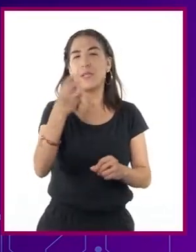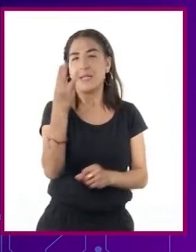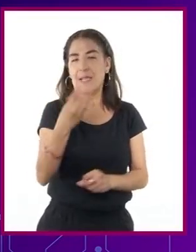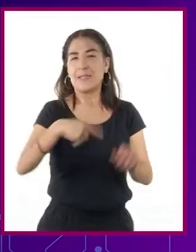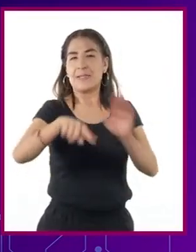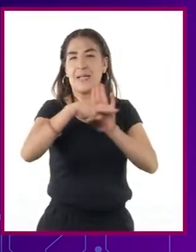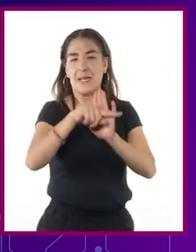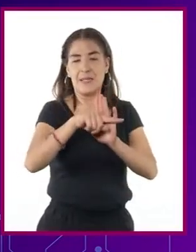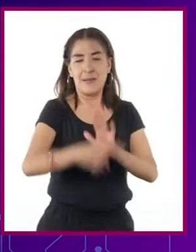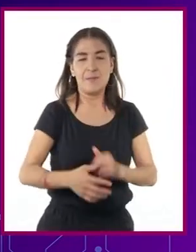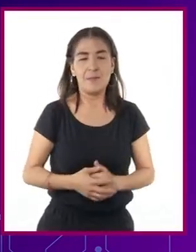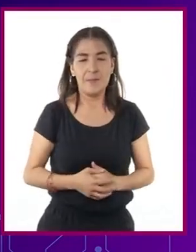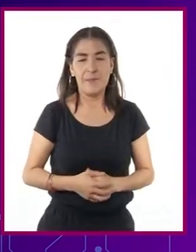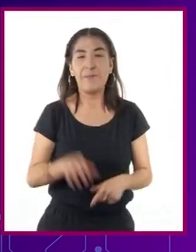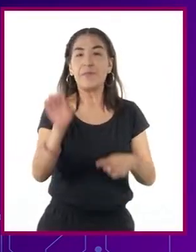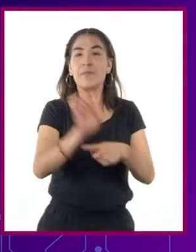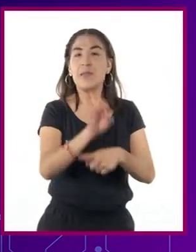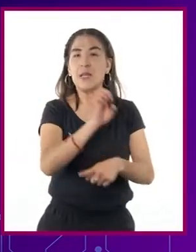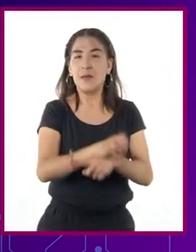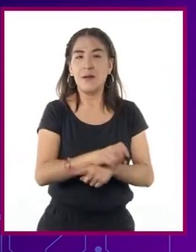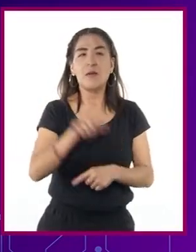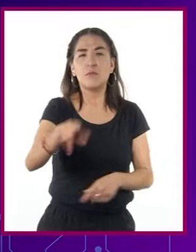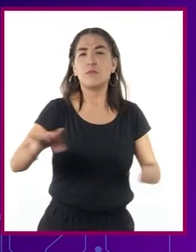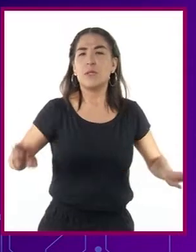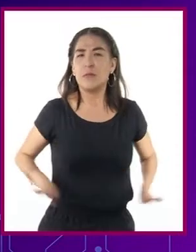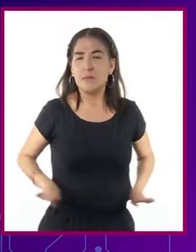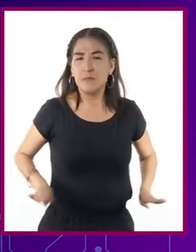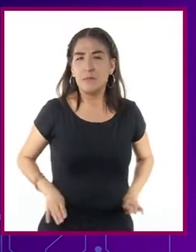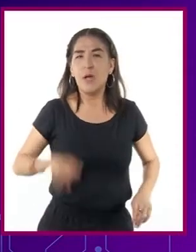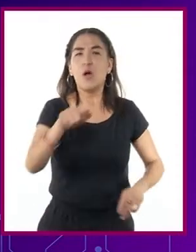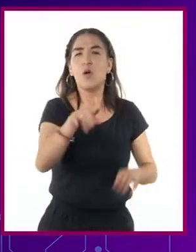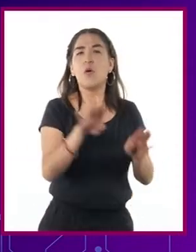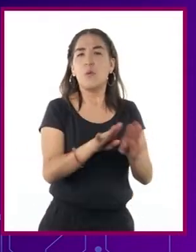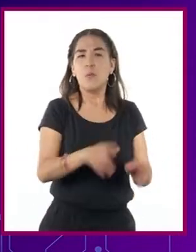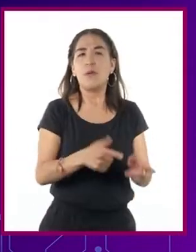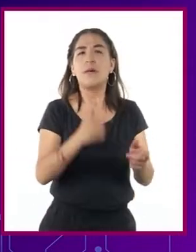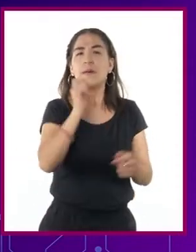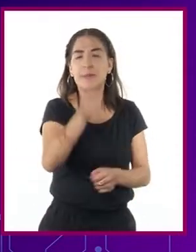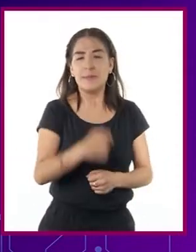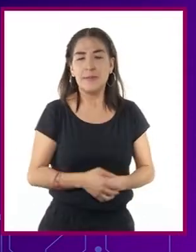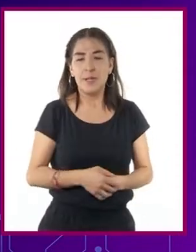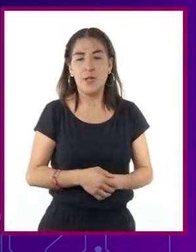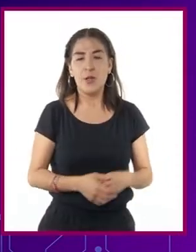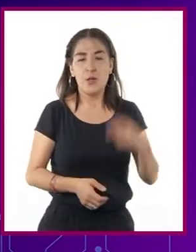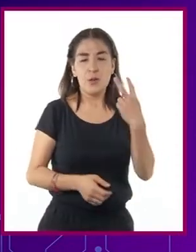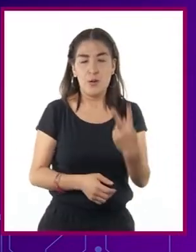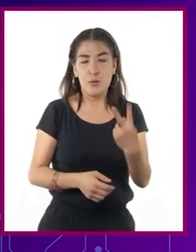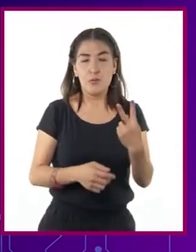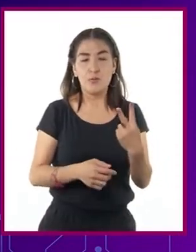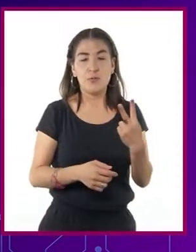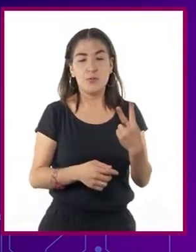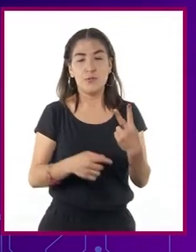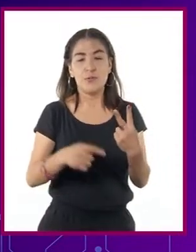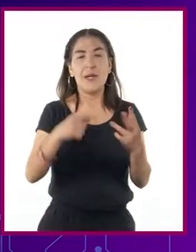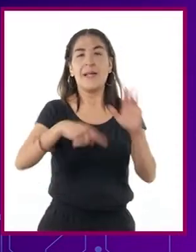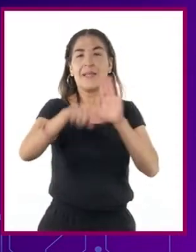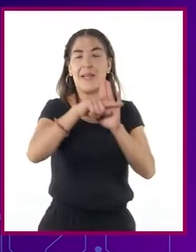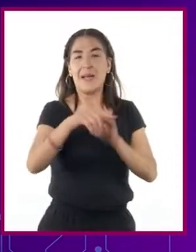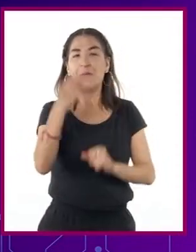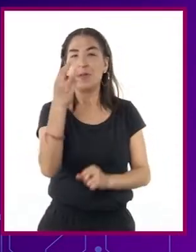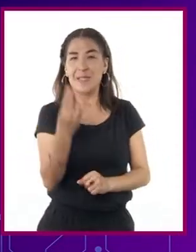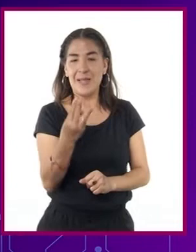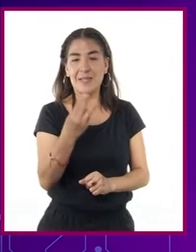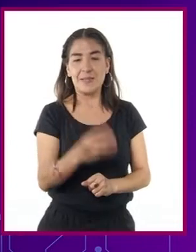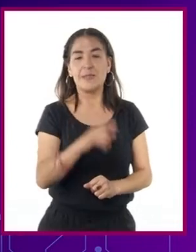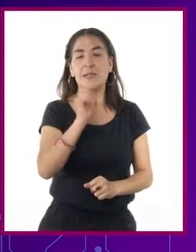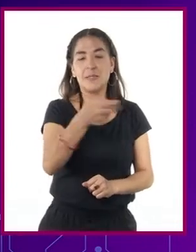negativo. Entonces, por la propiedad transitiva, se tiene que 2 elevado al exponente 3 negativo es igual a